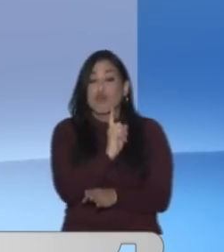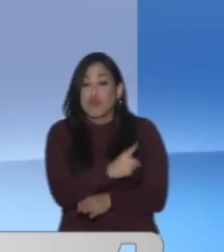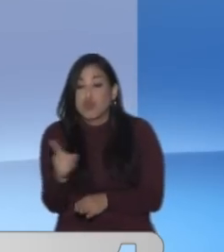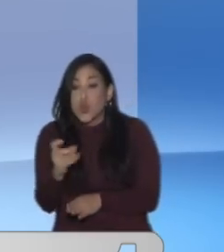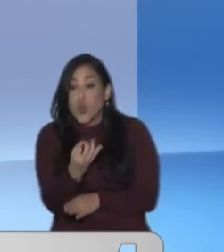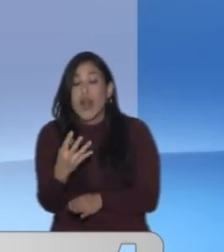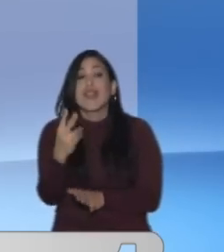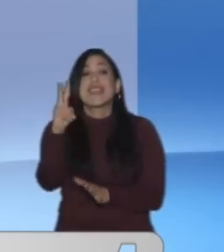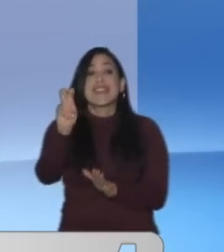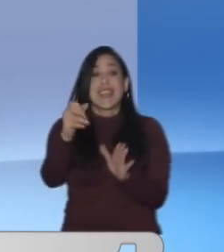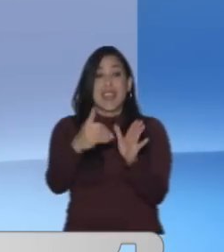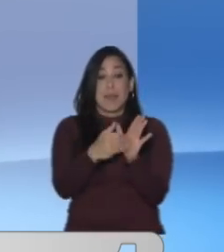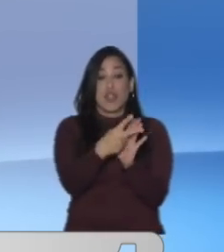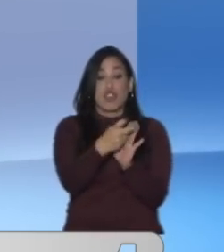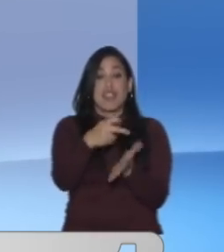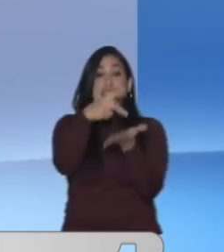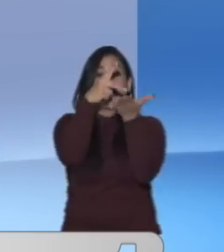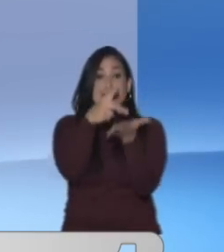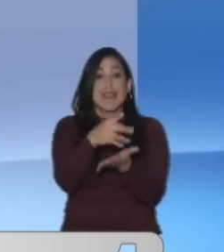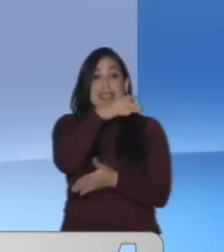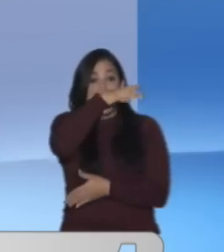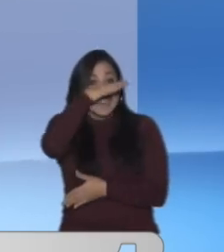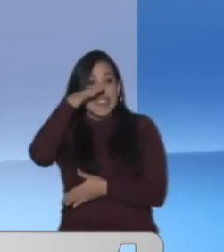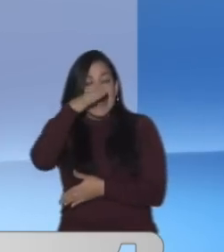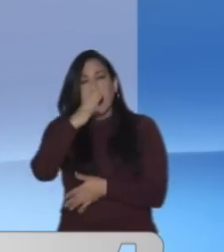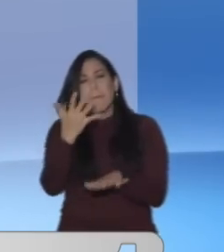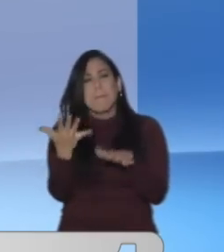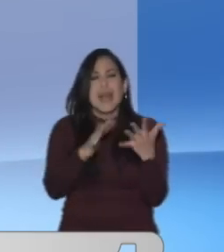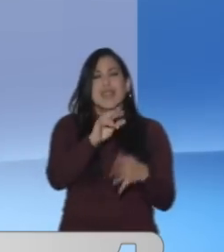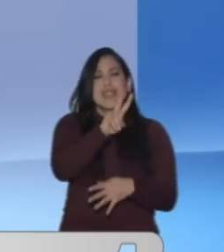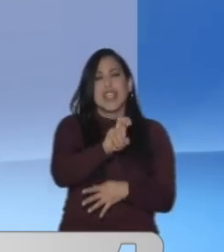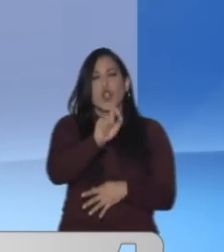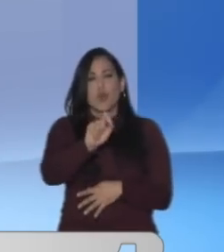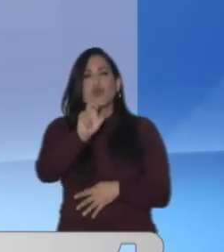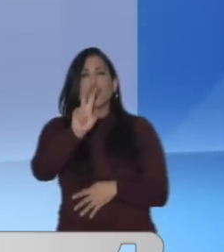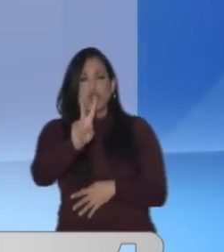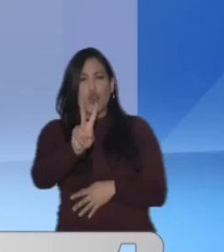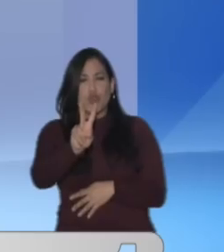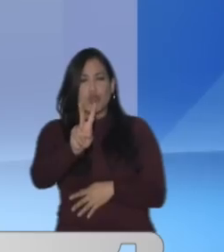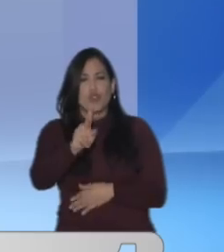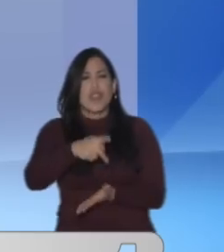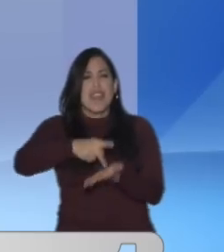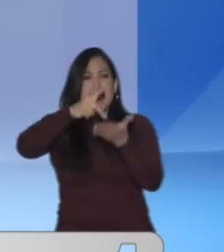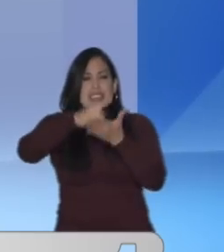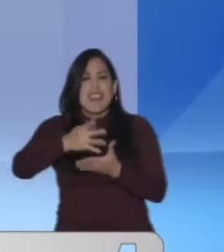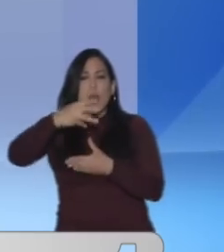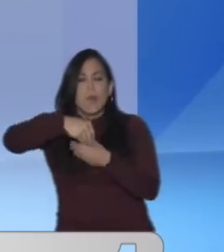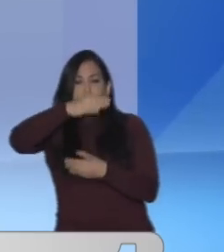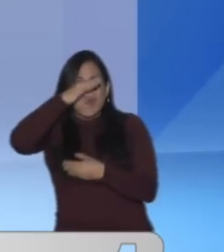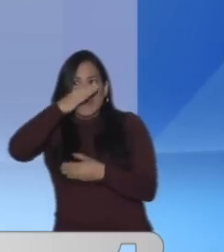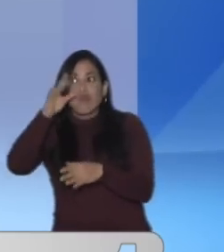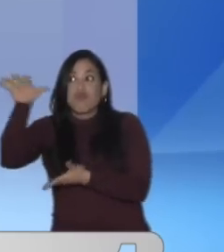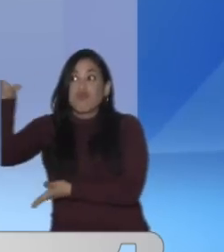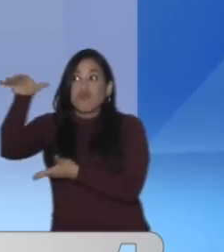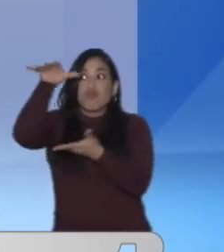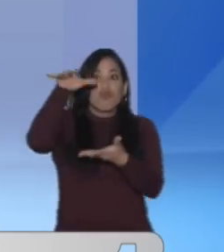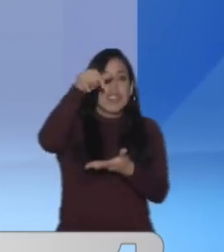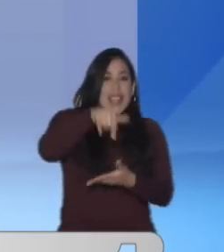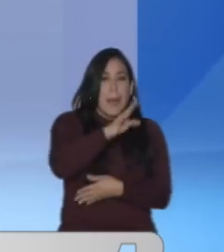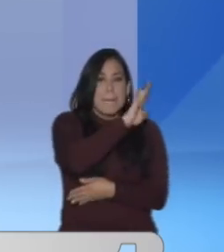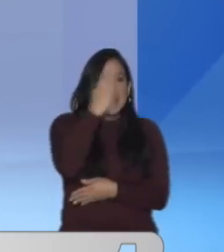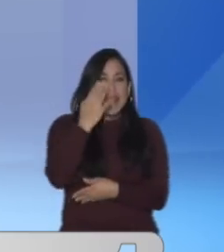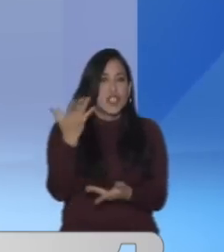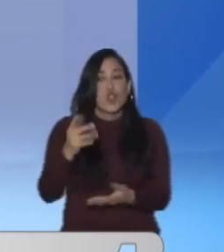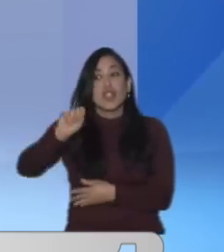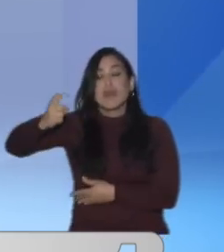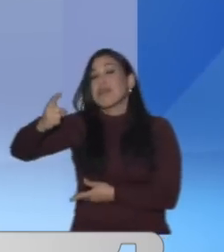7.200 dosis de marihuana, unos 7.2 kilos de la hierba que habían llegado a Barranquilla,